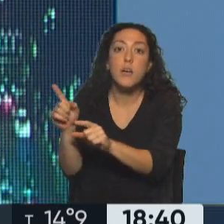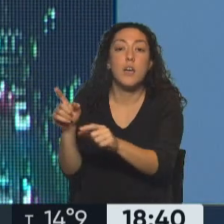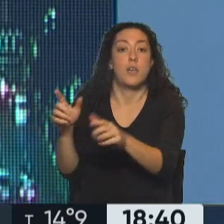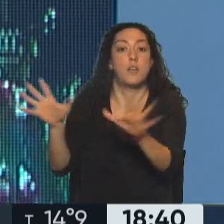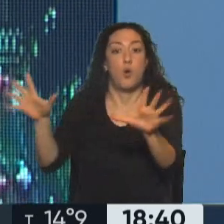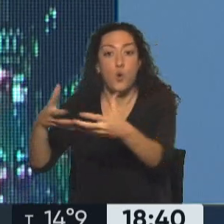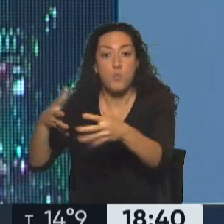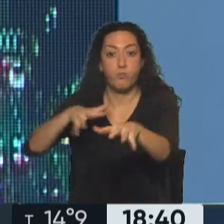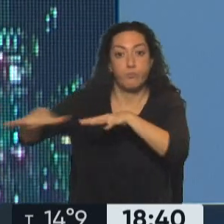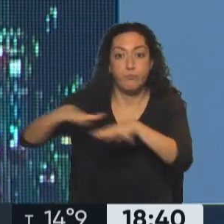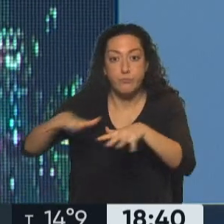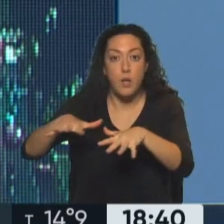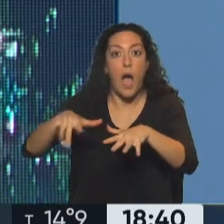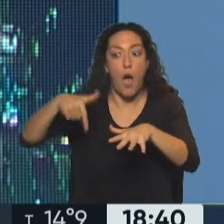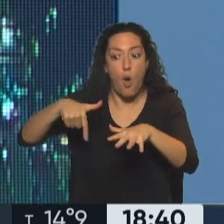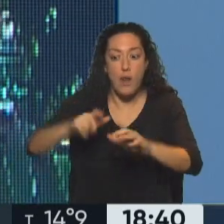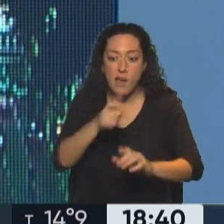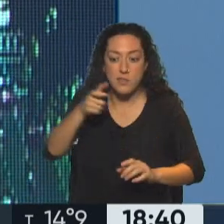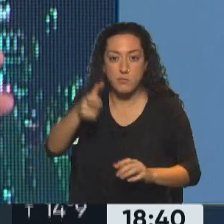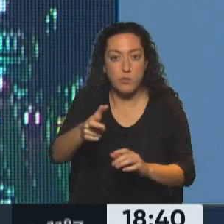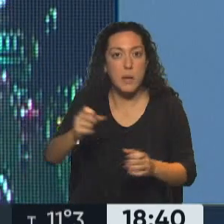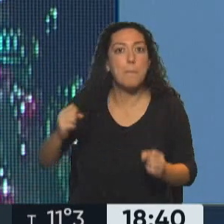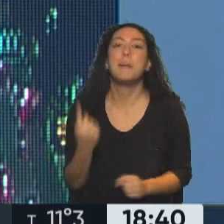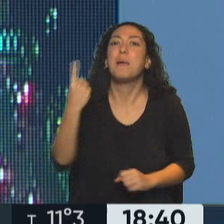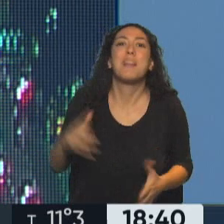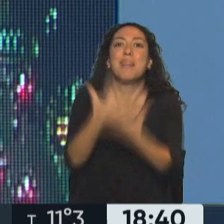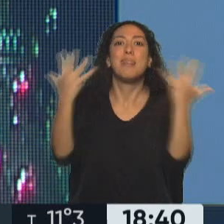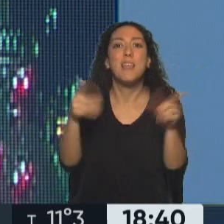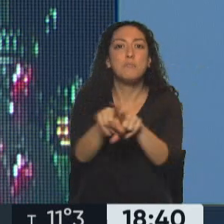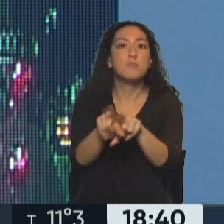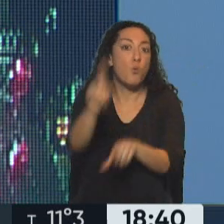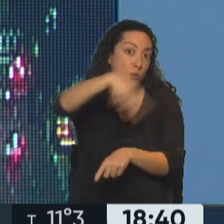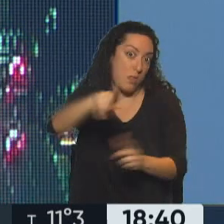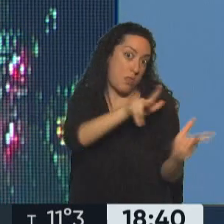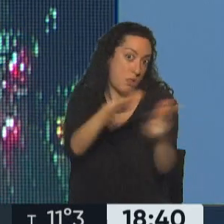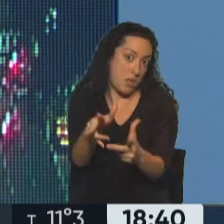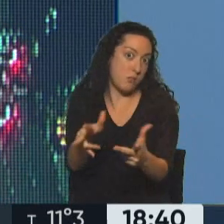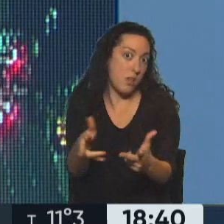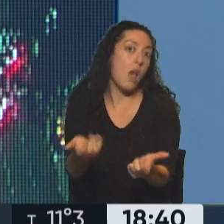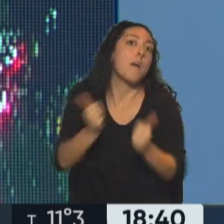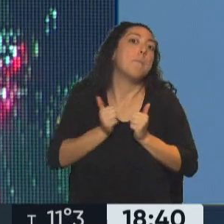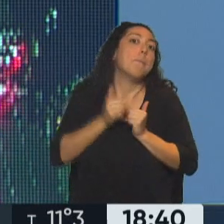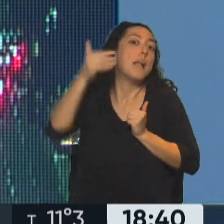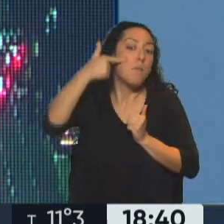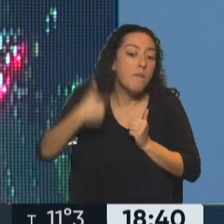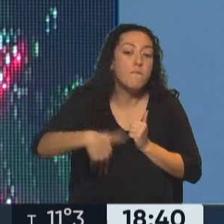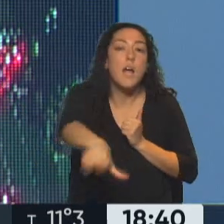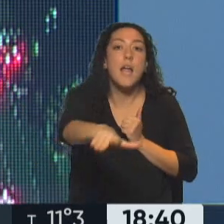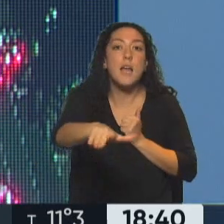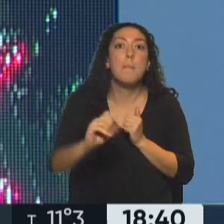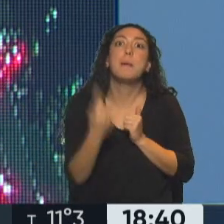inmovilismo, pasamos a la reacción, hoy es el día 1, es como lo anunciaban ustedes, y esperemos que sea el 1 de una